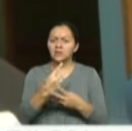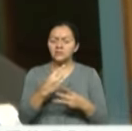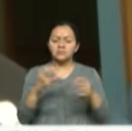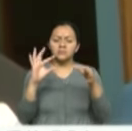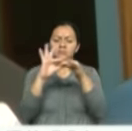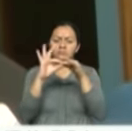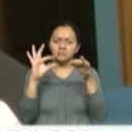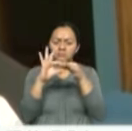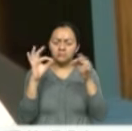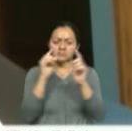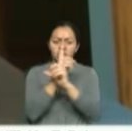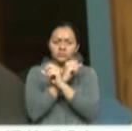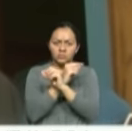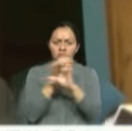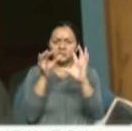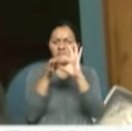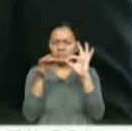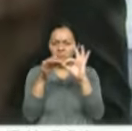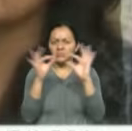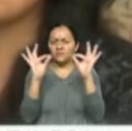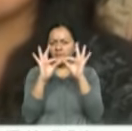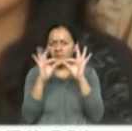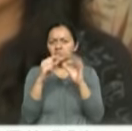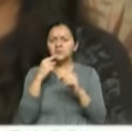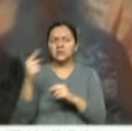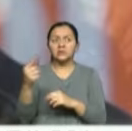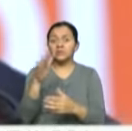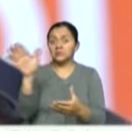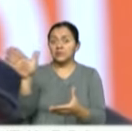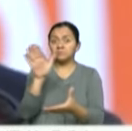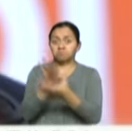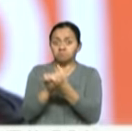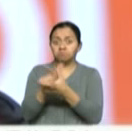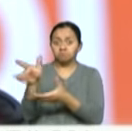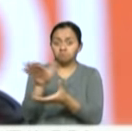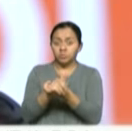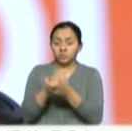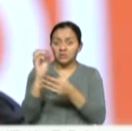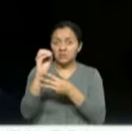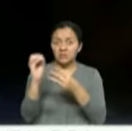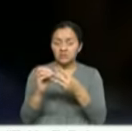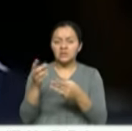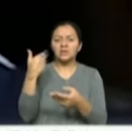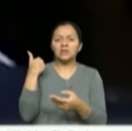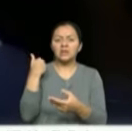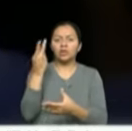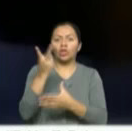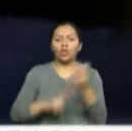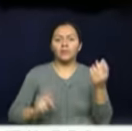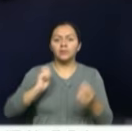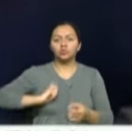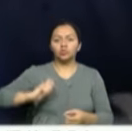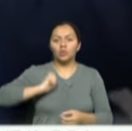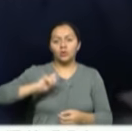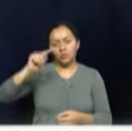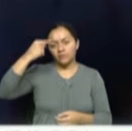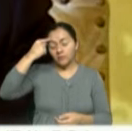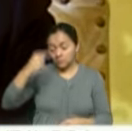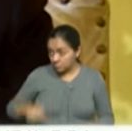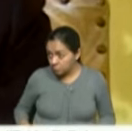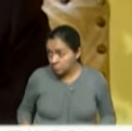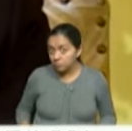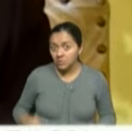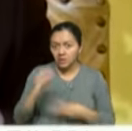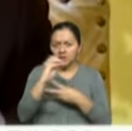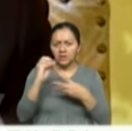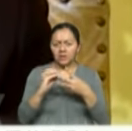redes sociales que la esposa del funcionario público presuntamente cobraba doble salario, algo que fue desmentido tras la indagación. No